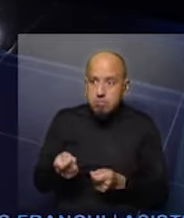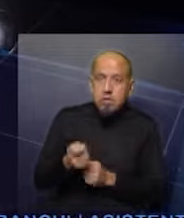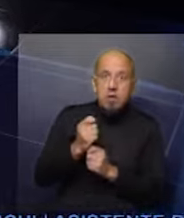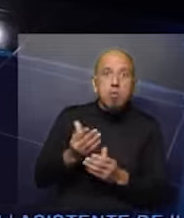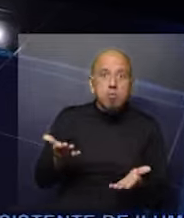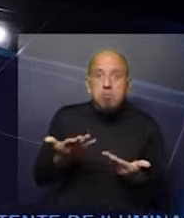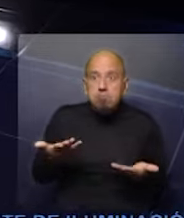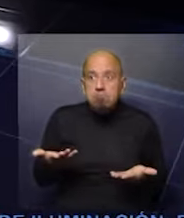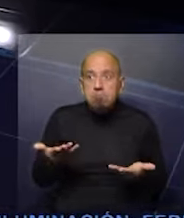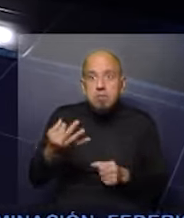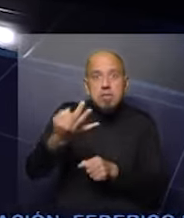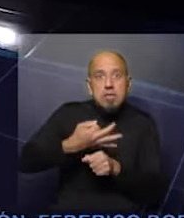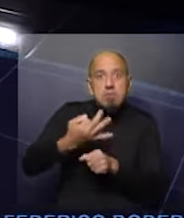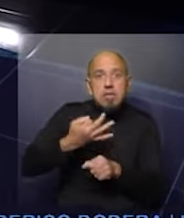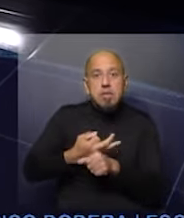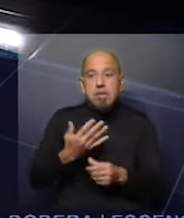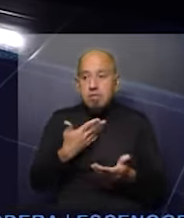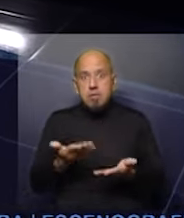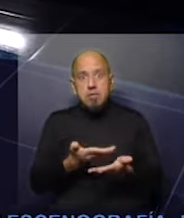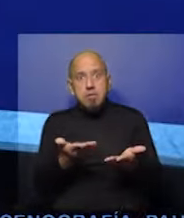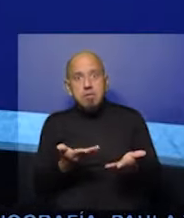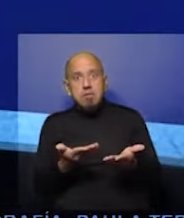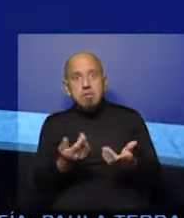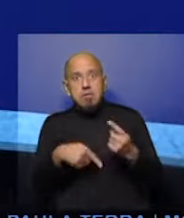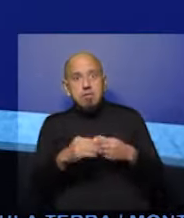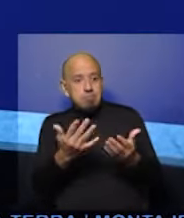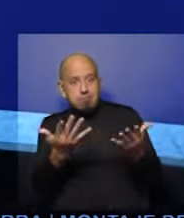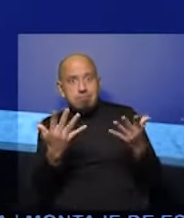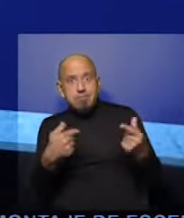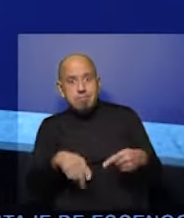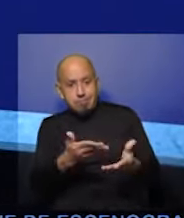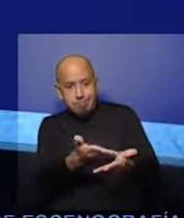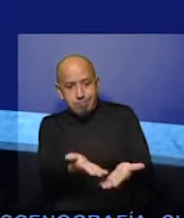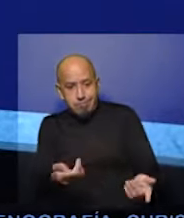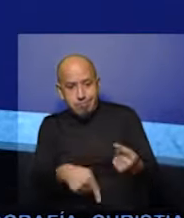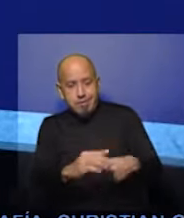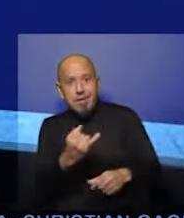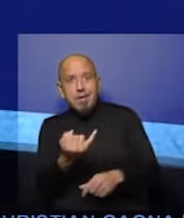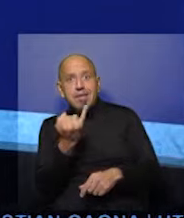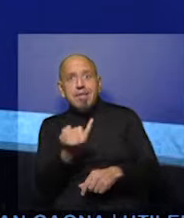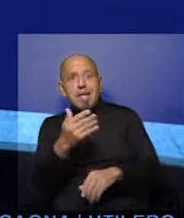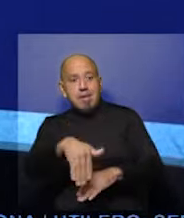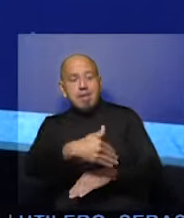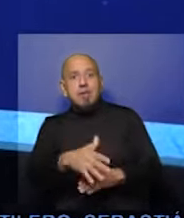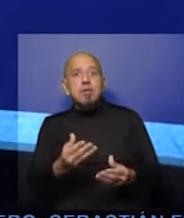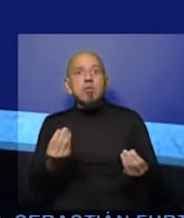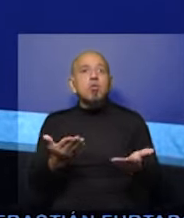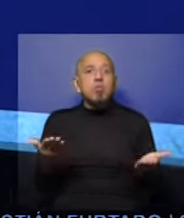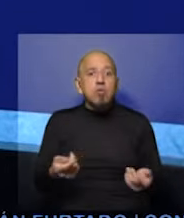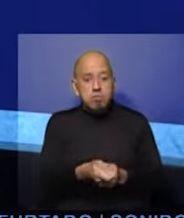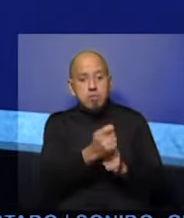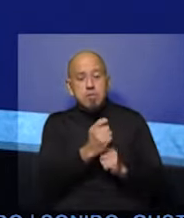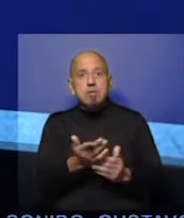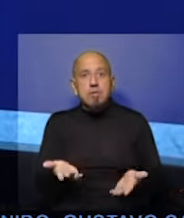si me enseñas a pescar y después me hacés pescar con los dientes con las manos atadas y en un charco de barro en el cantero a venida de Italia cómo quieres que pesque si me